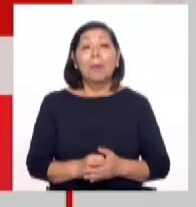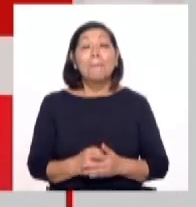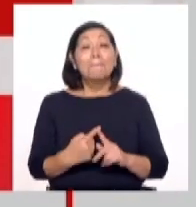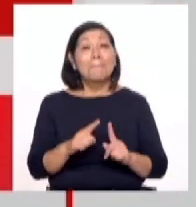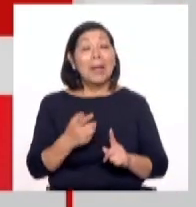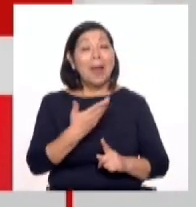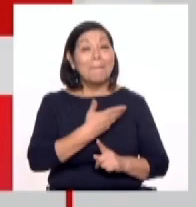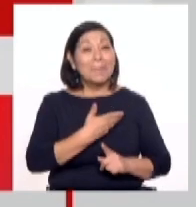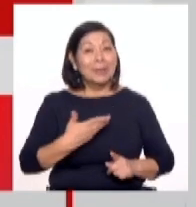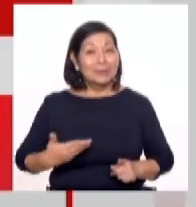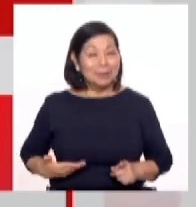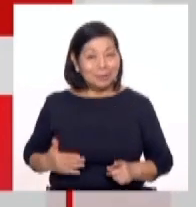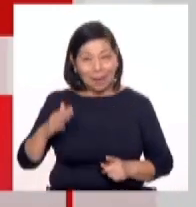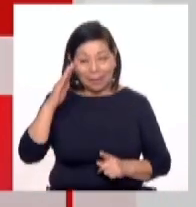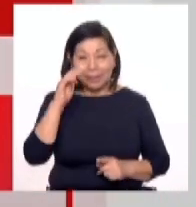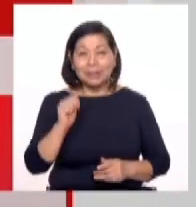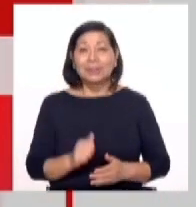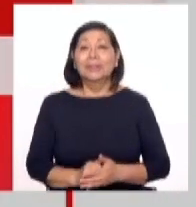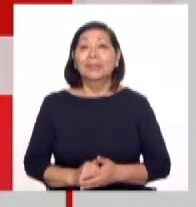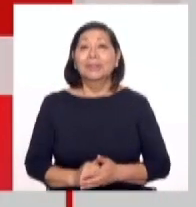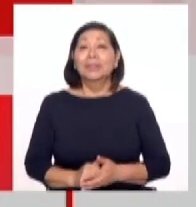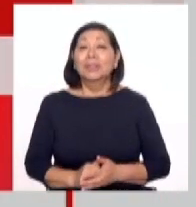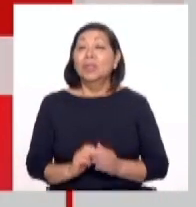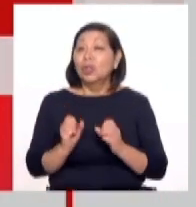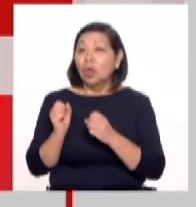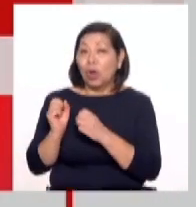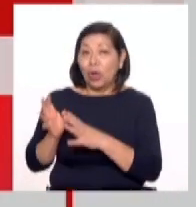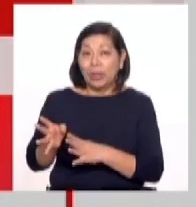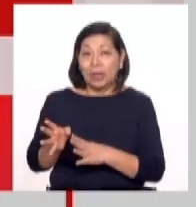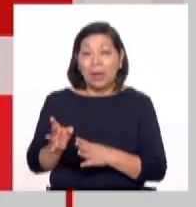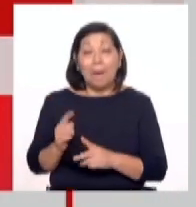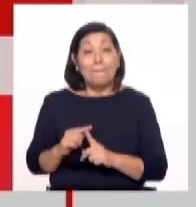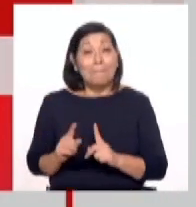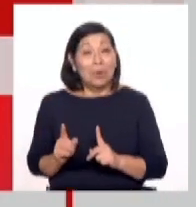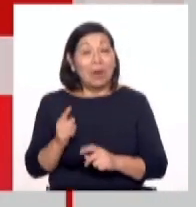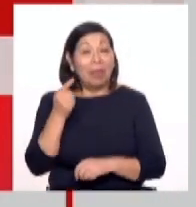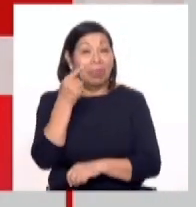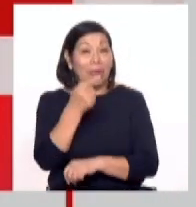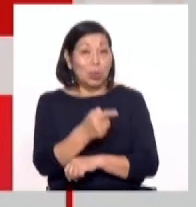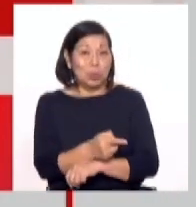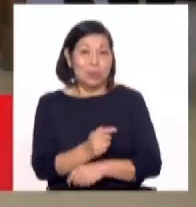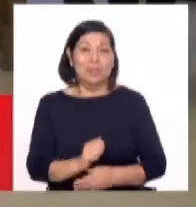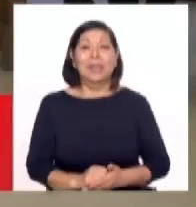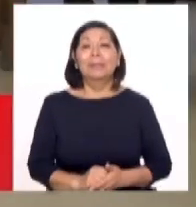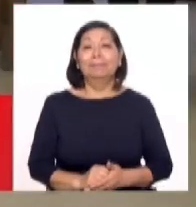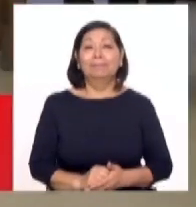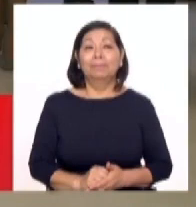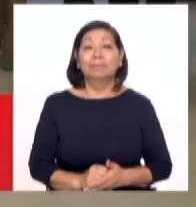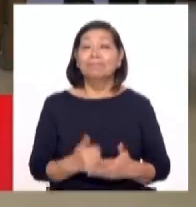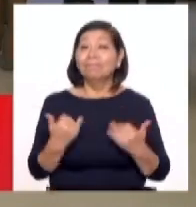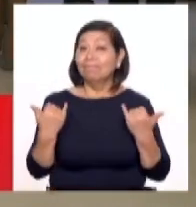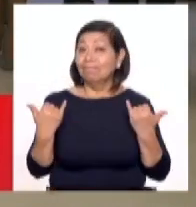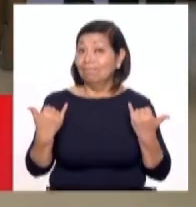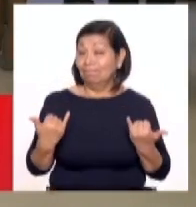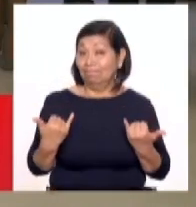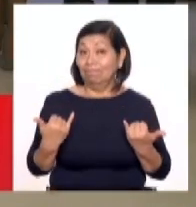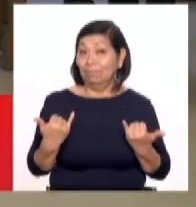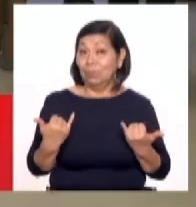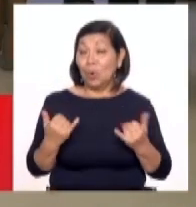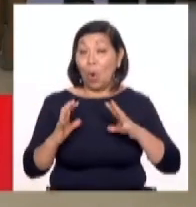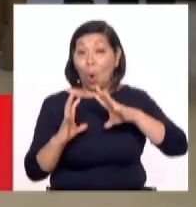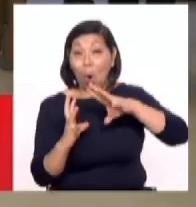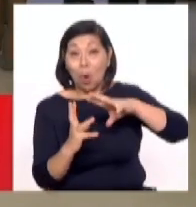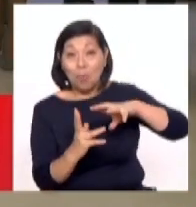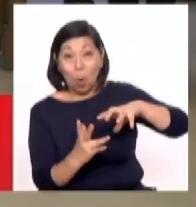versión de la presidenta de la República volarte condena la sospechosa denuncia en su contra de esta manera el